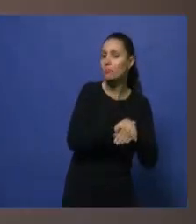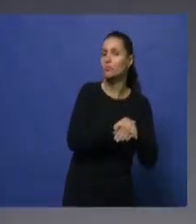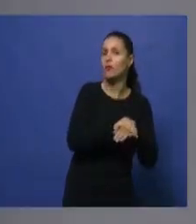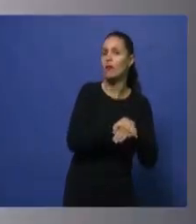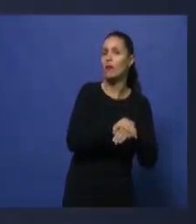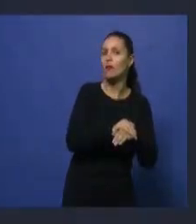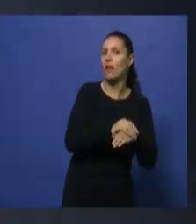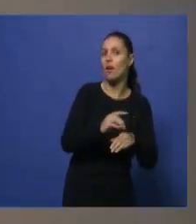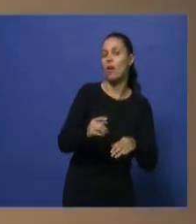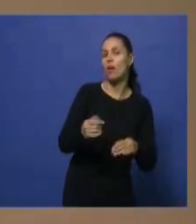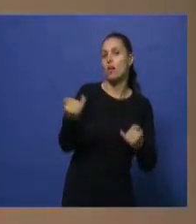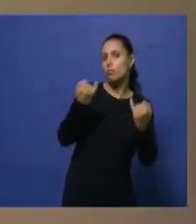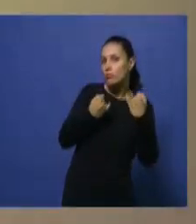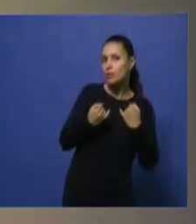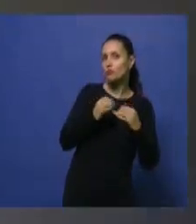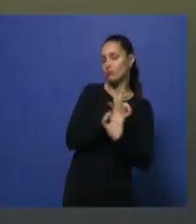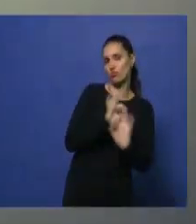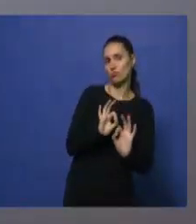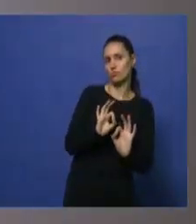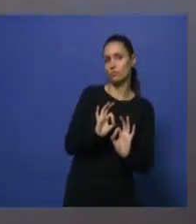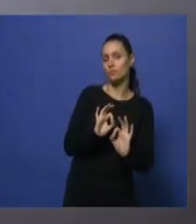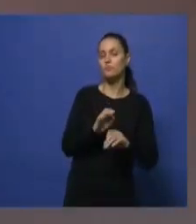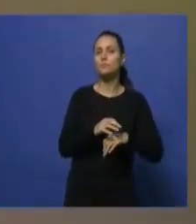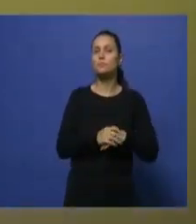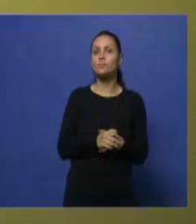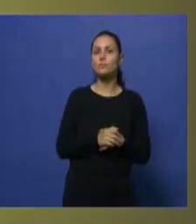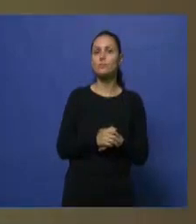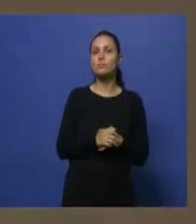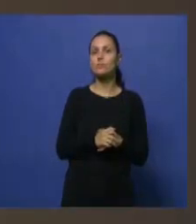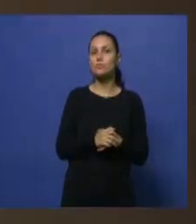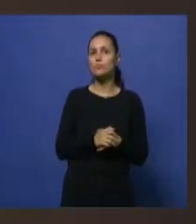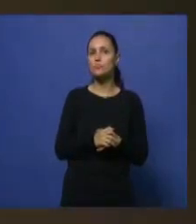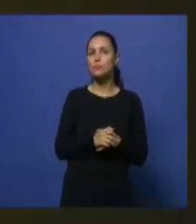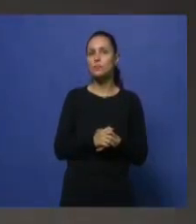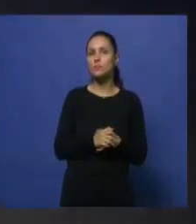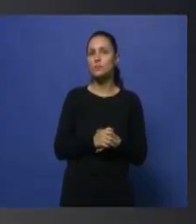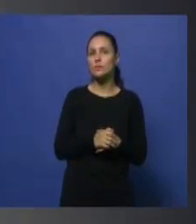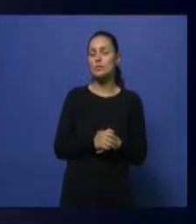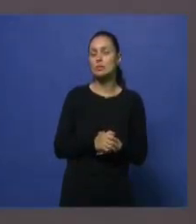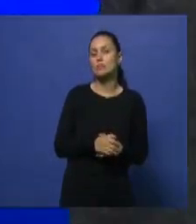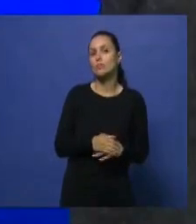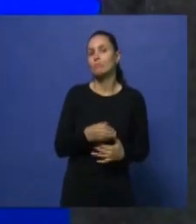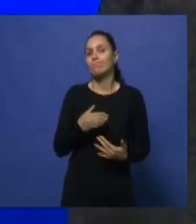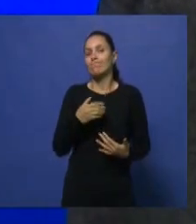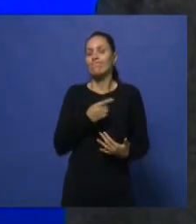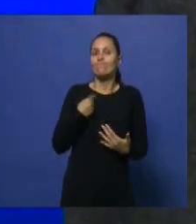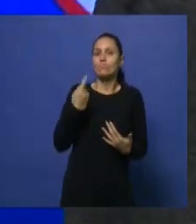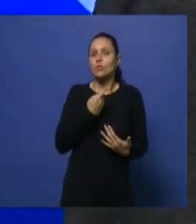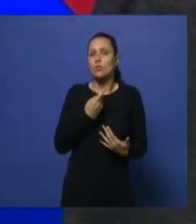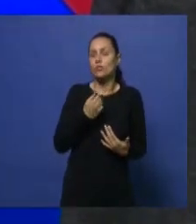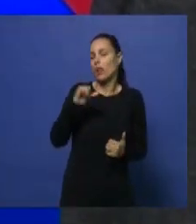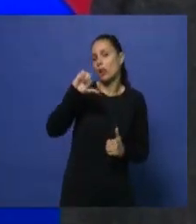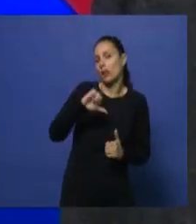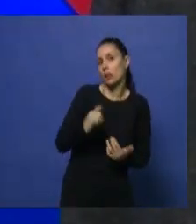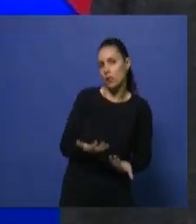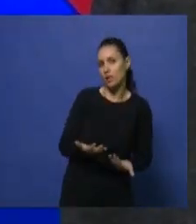se iba así que todo bastante digamos defraudó eso con el cole club estoy esperando que